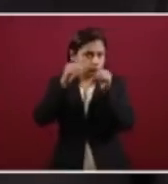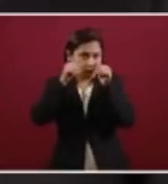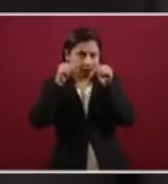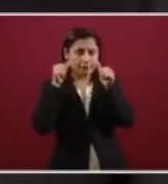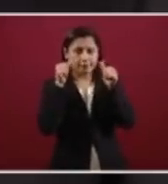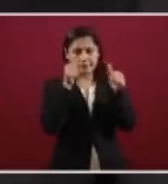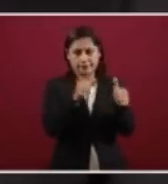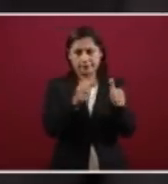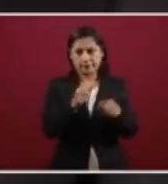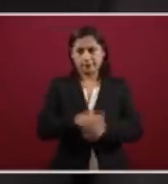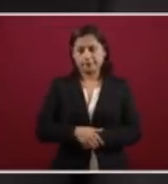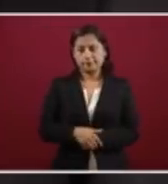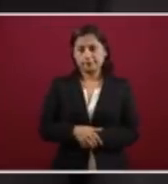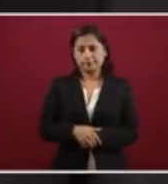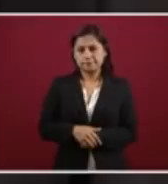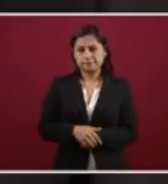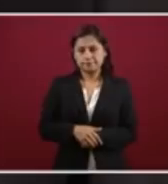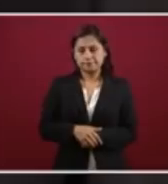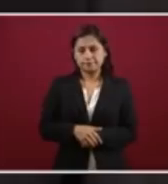caso,